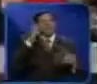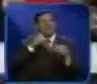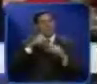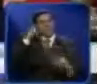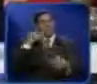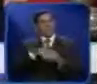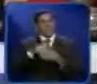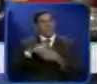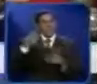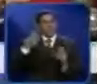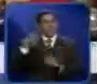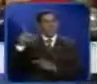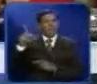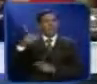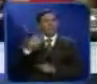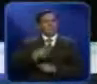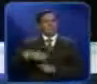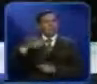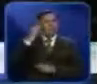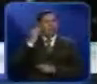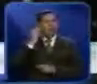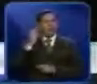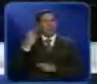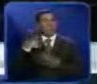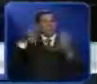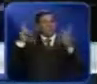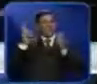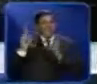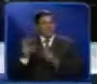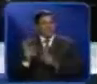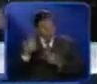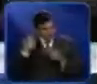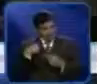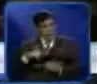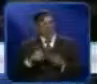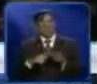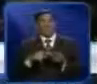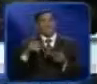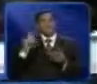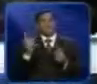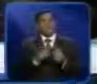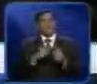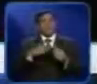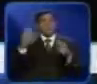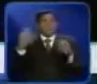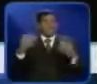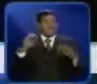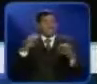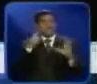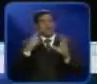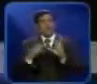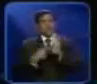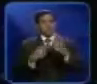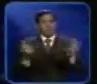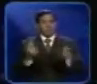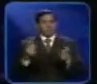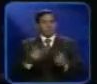la elección del presidente Barack Obama, cuenta con 11 temas y The Fixer es el primer sencillo promocional.